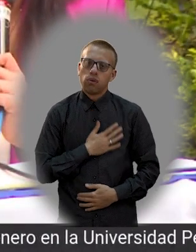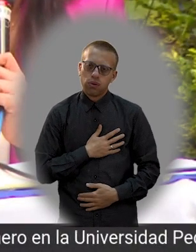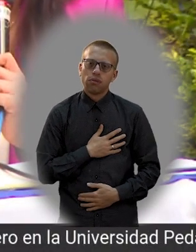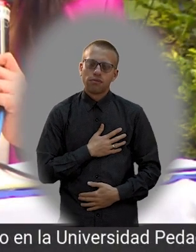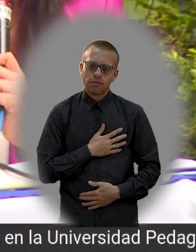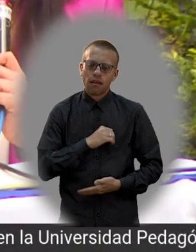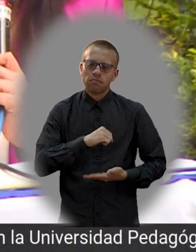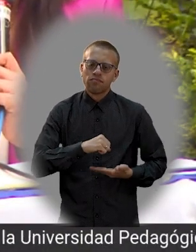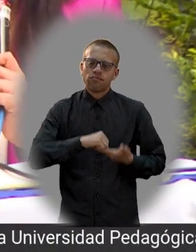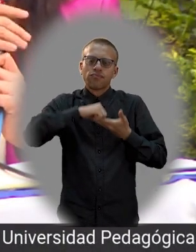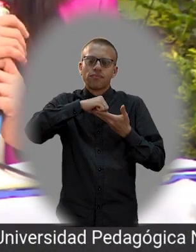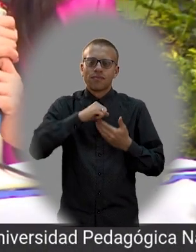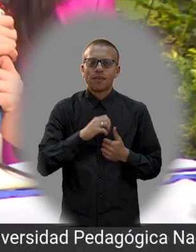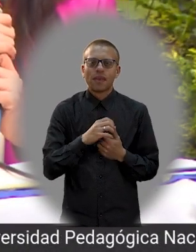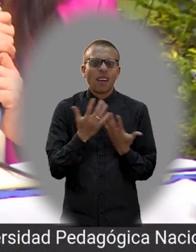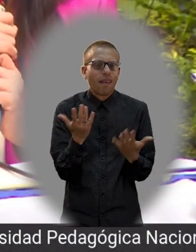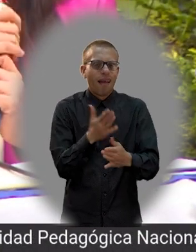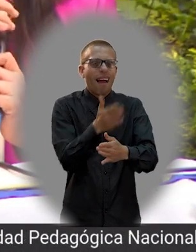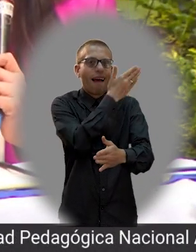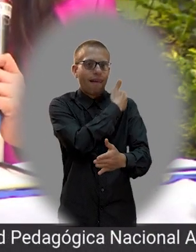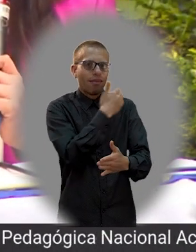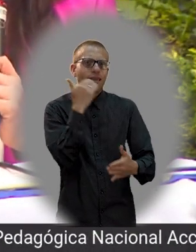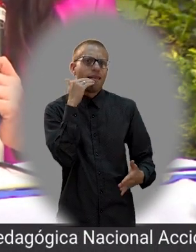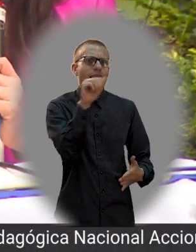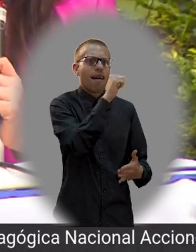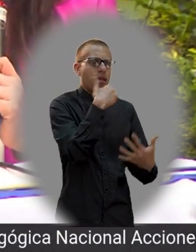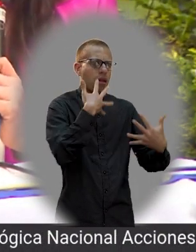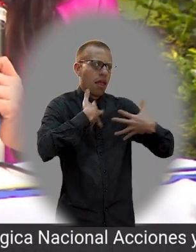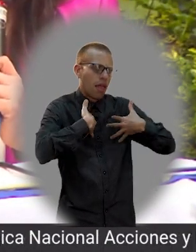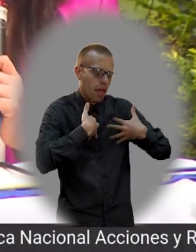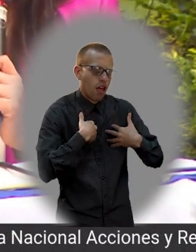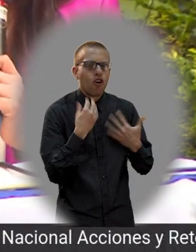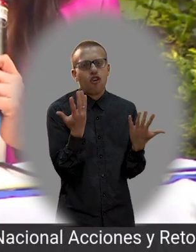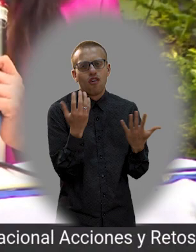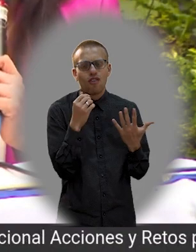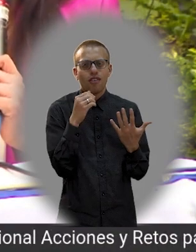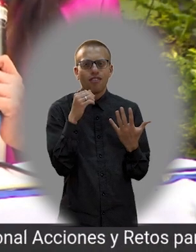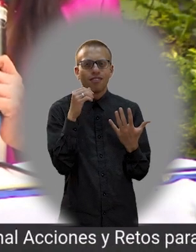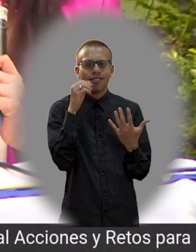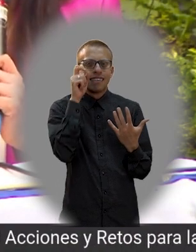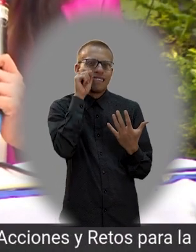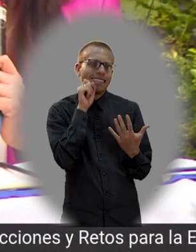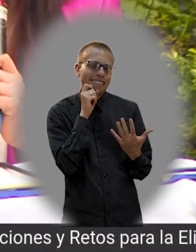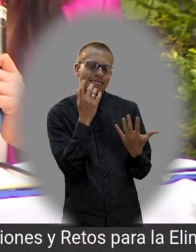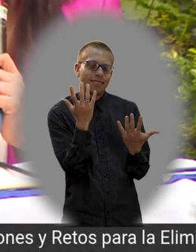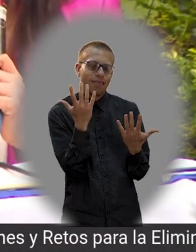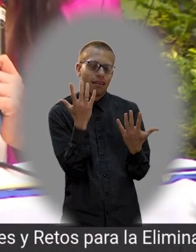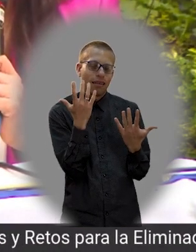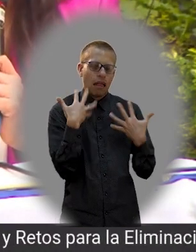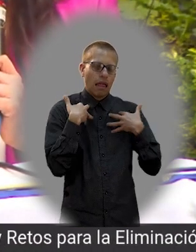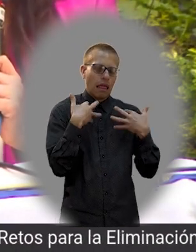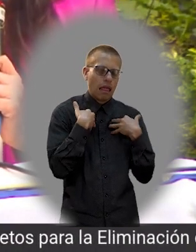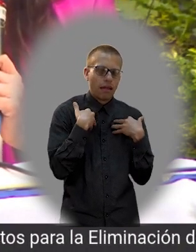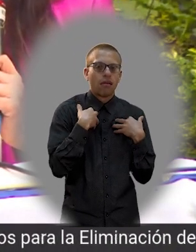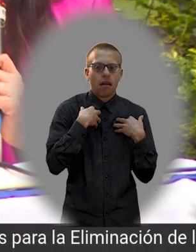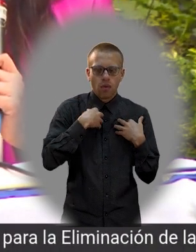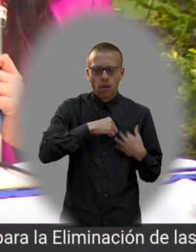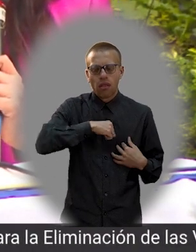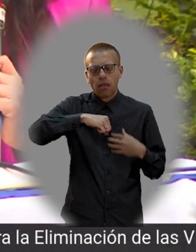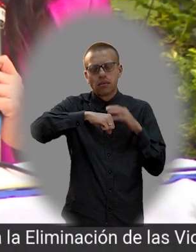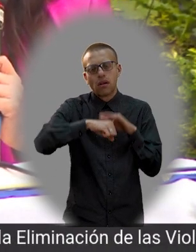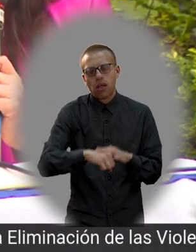alguna forma de violencia basada en género y violencia sexual. Y una de las frases por supuesto, muchos de las